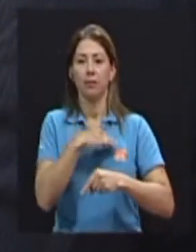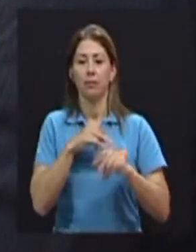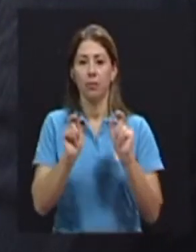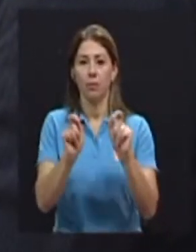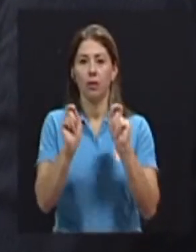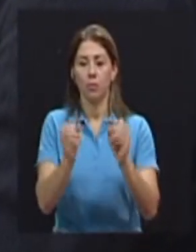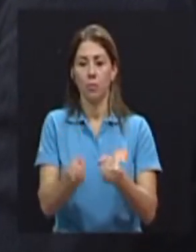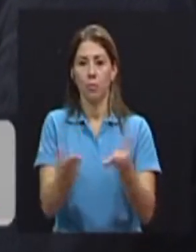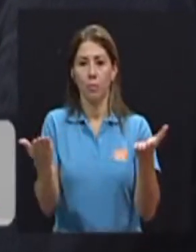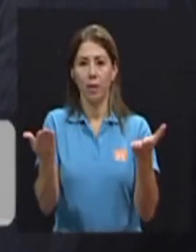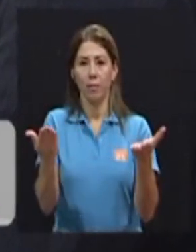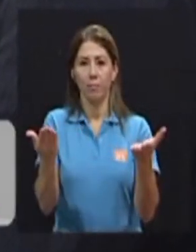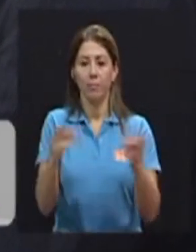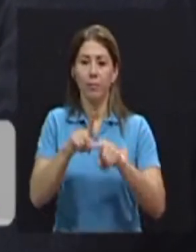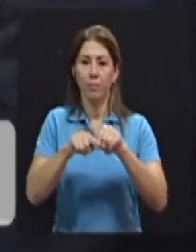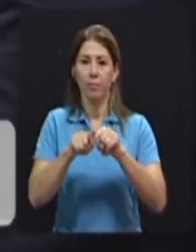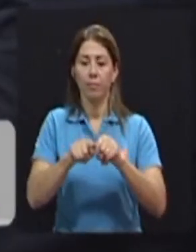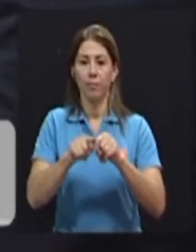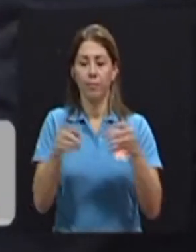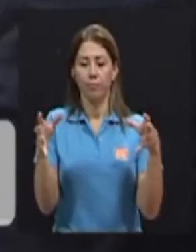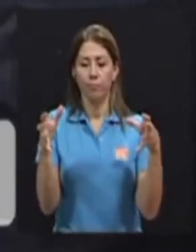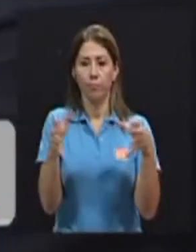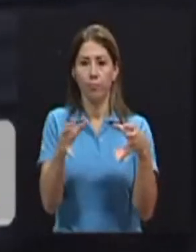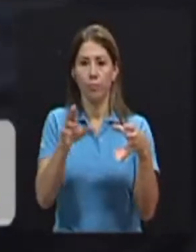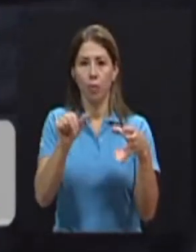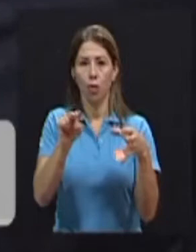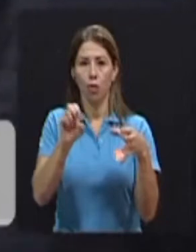de Educación. Entonces nacen con una brecha,